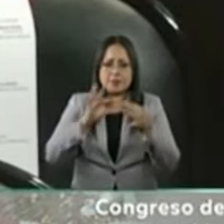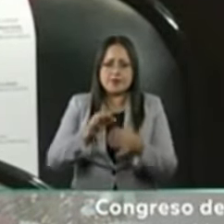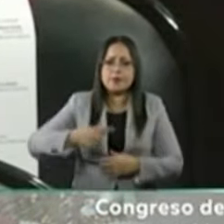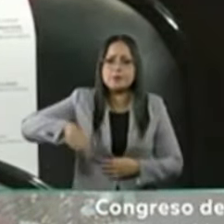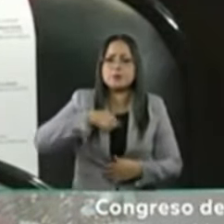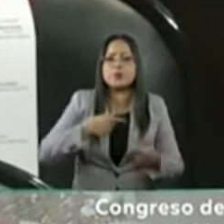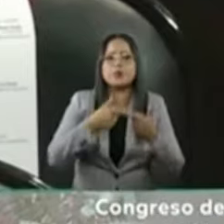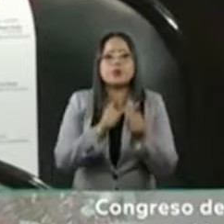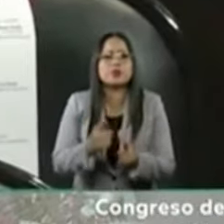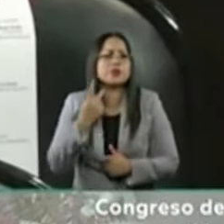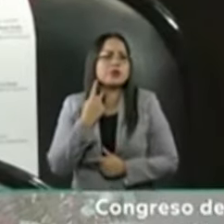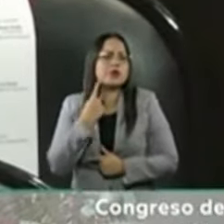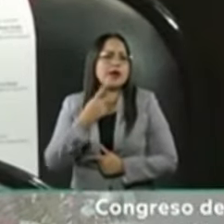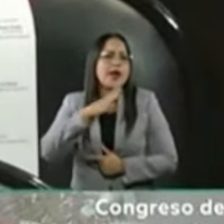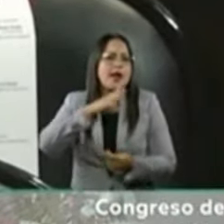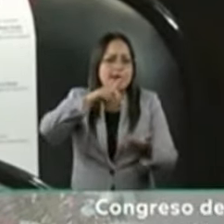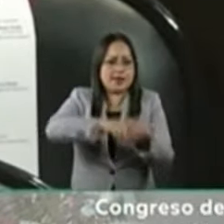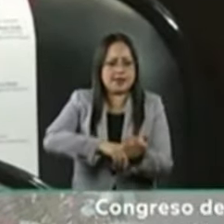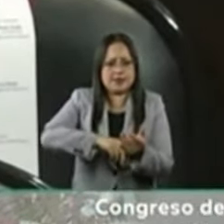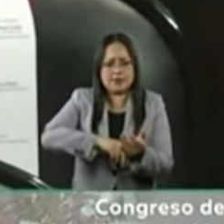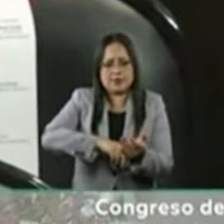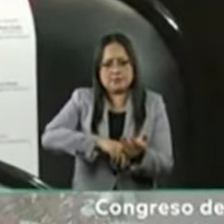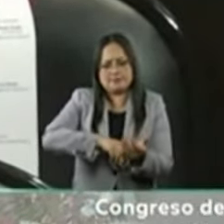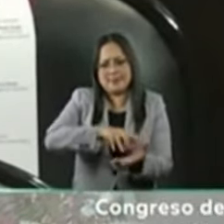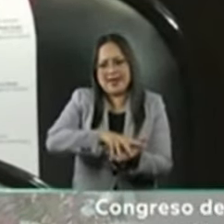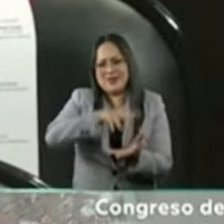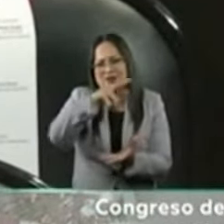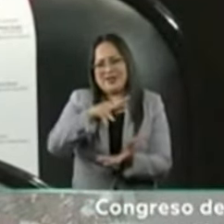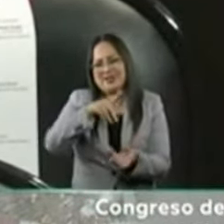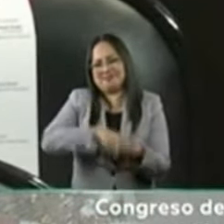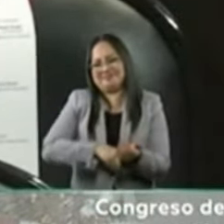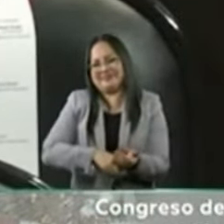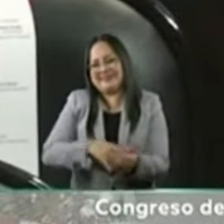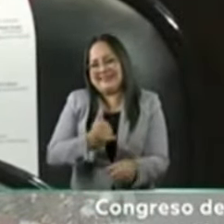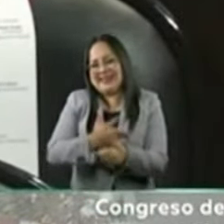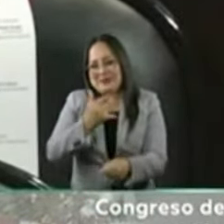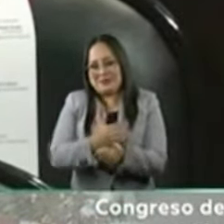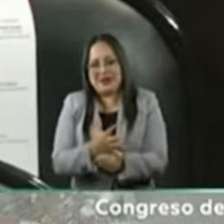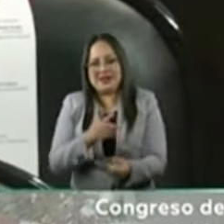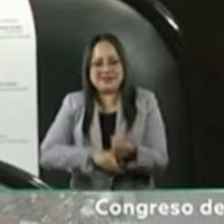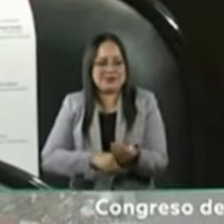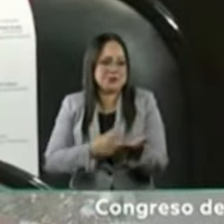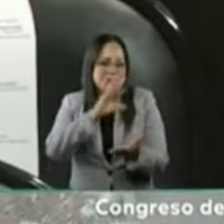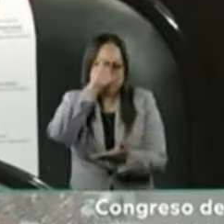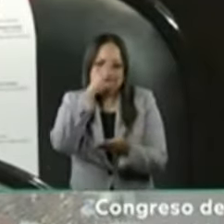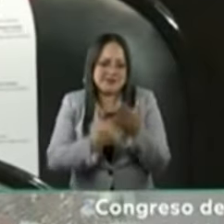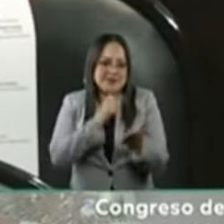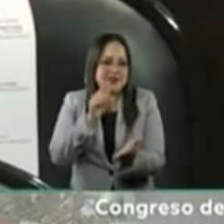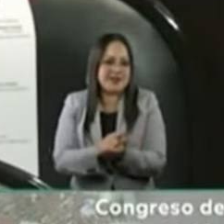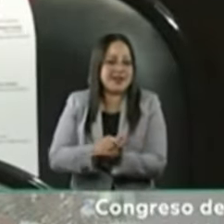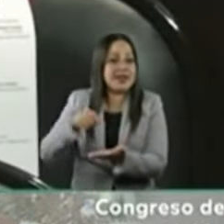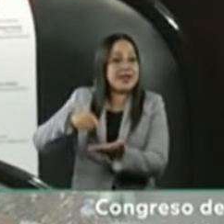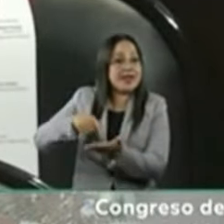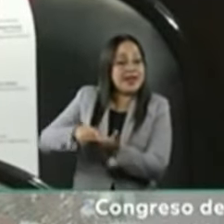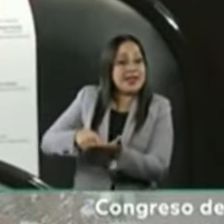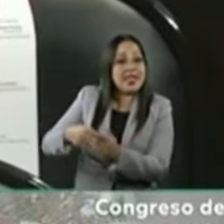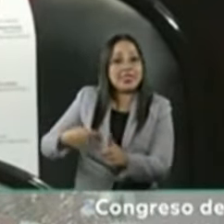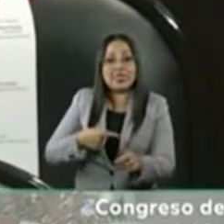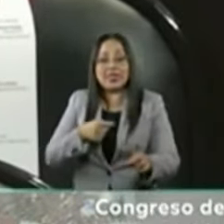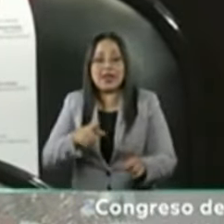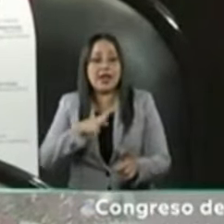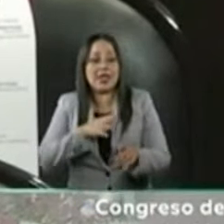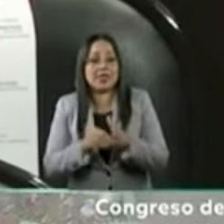hay muchísima, muchísima expectativa en torno a lo que pueda pasar a partir de hoy en adelante. Será más de lo